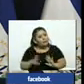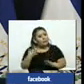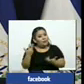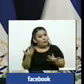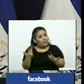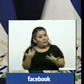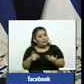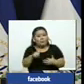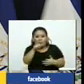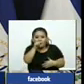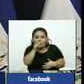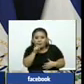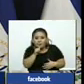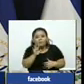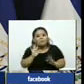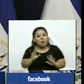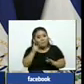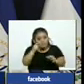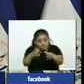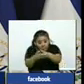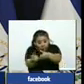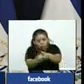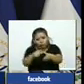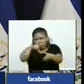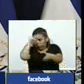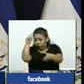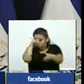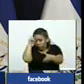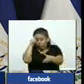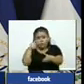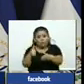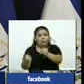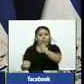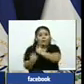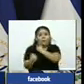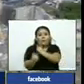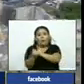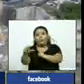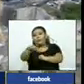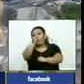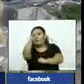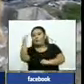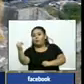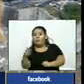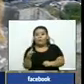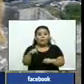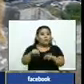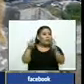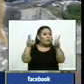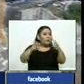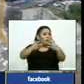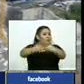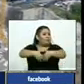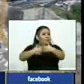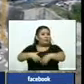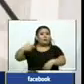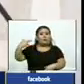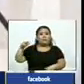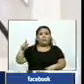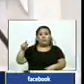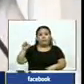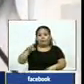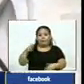démosle un poco de paciencia. Ellos van a trabajar con todas sus capacidades, con apoyo internacional. De momento, el caso El Chaparral ya está